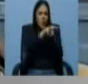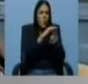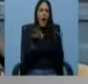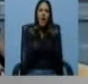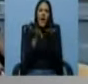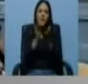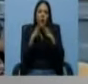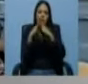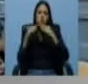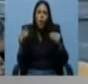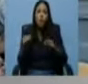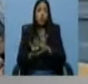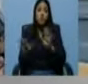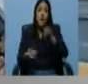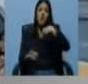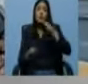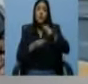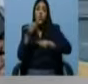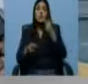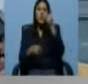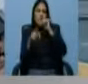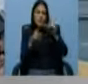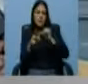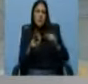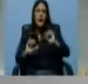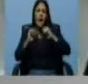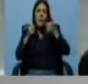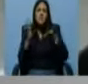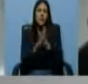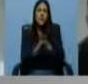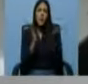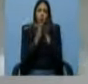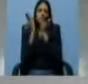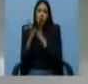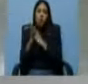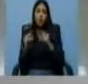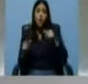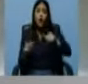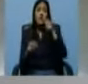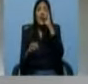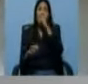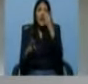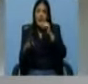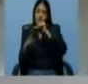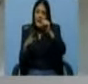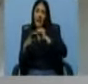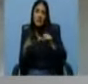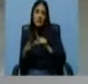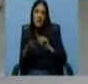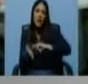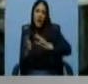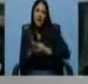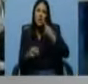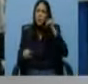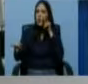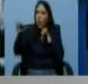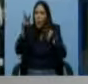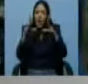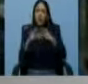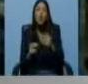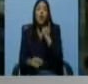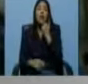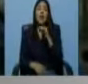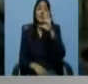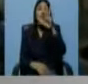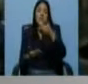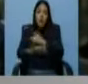Bueno ya llevamos dos semanas de clase no es así Esta es la tercera semana y allí vemos casi 5